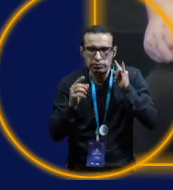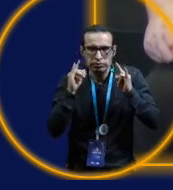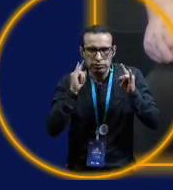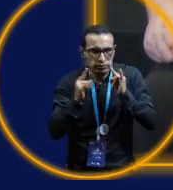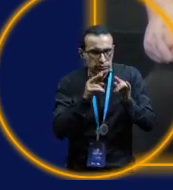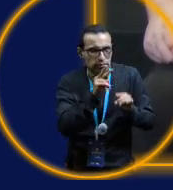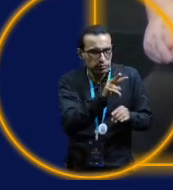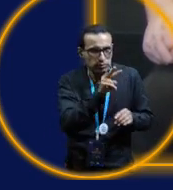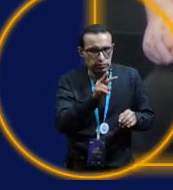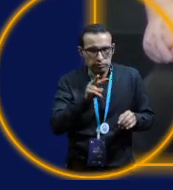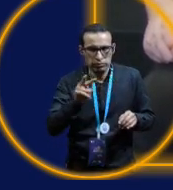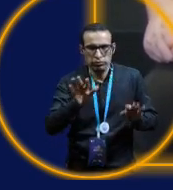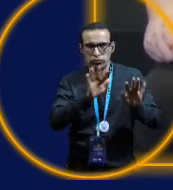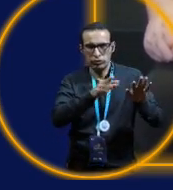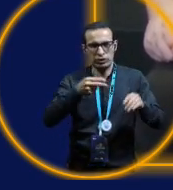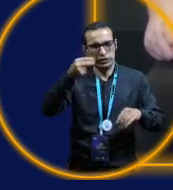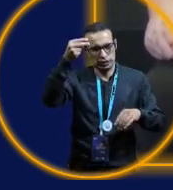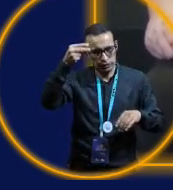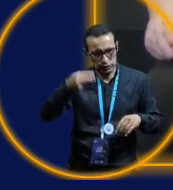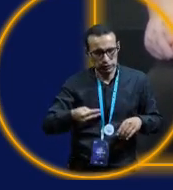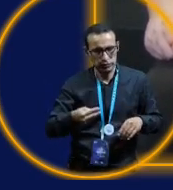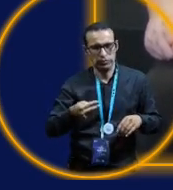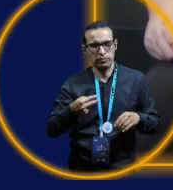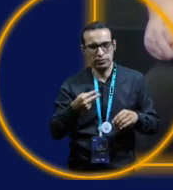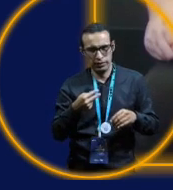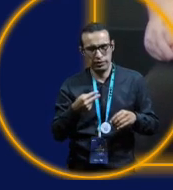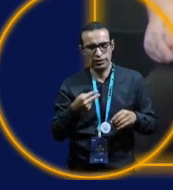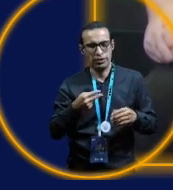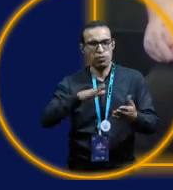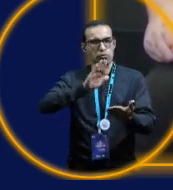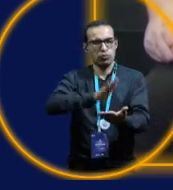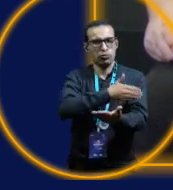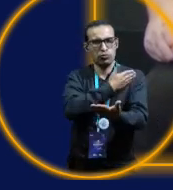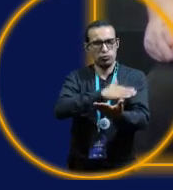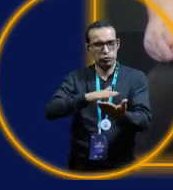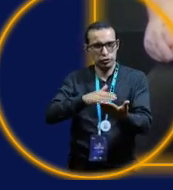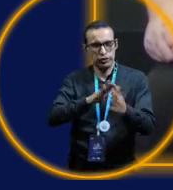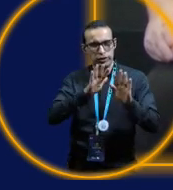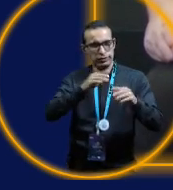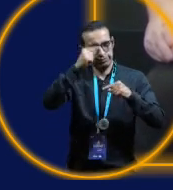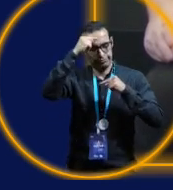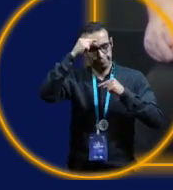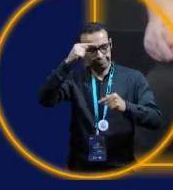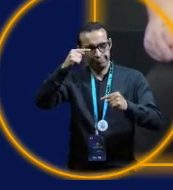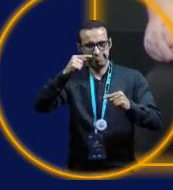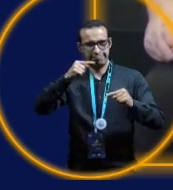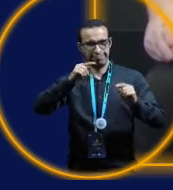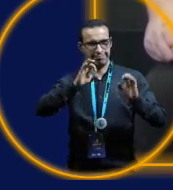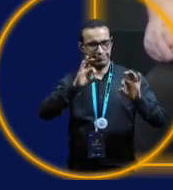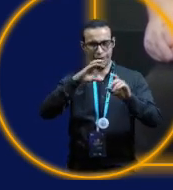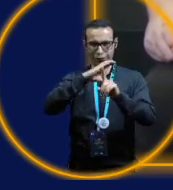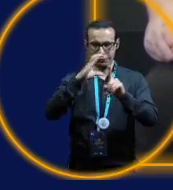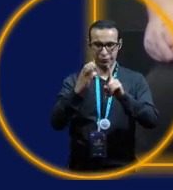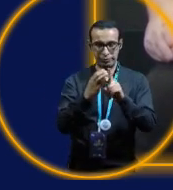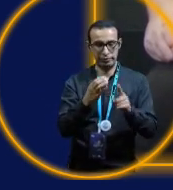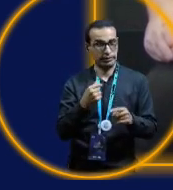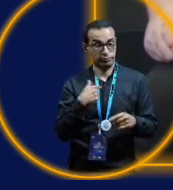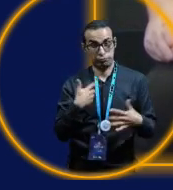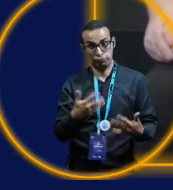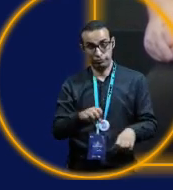historia acerca de esta música autóctona folklórica para mí eso es